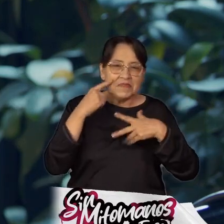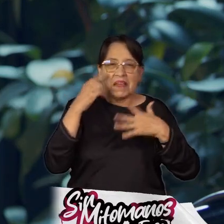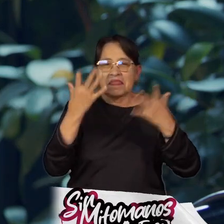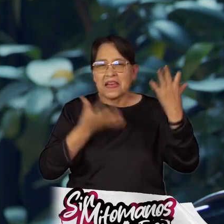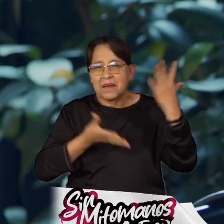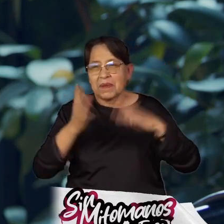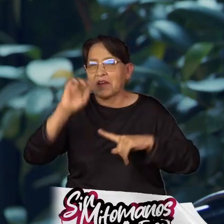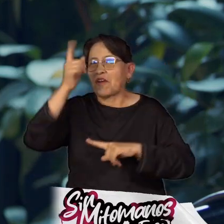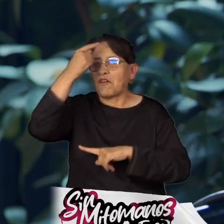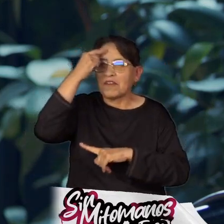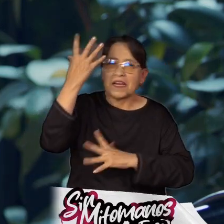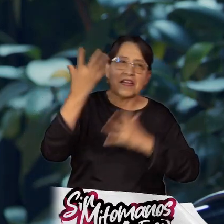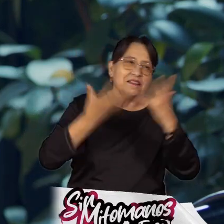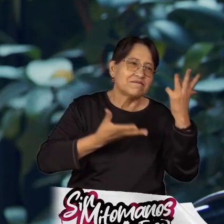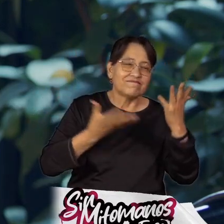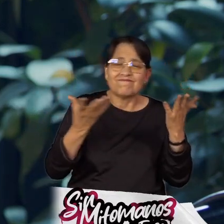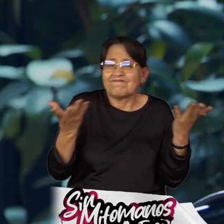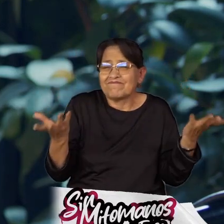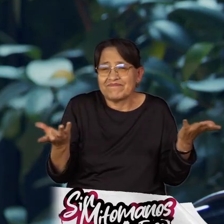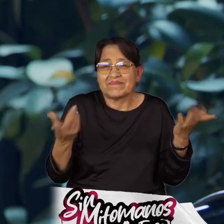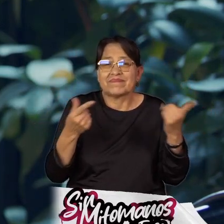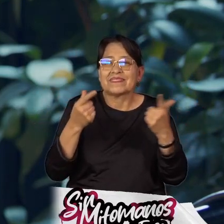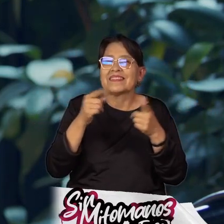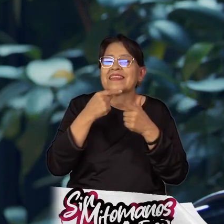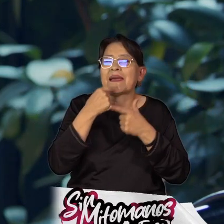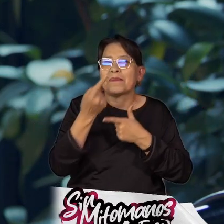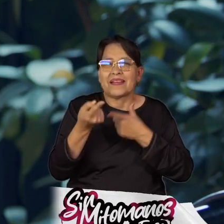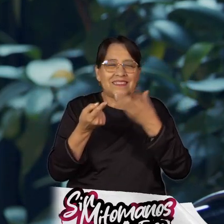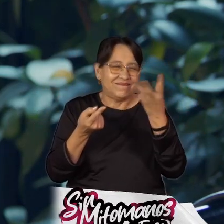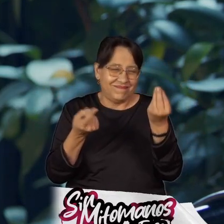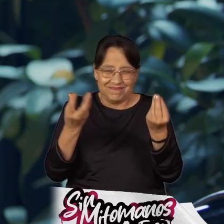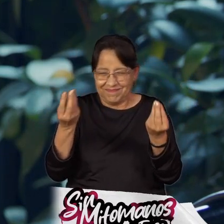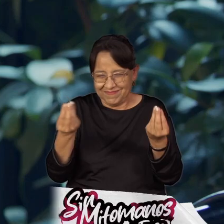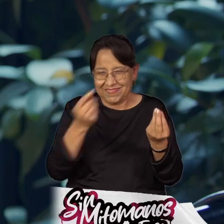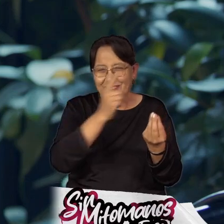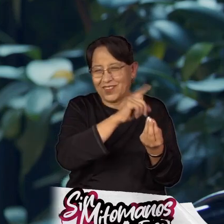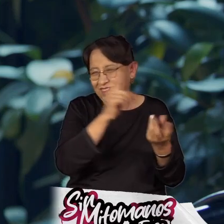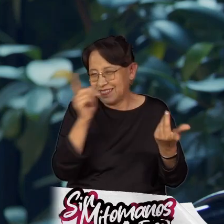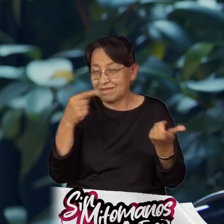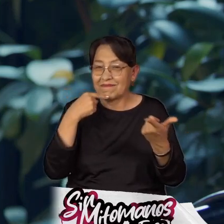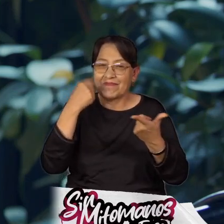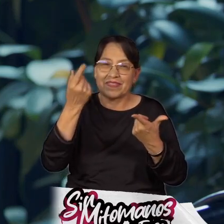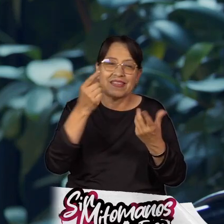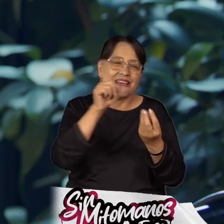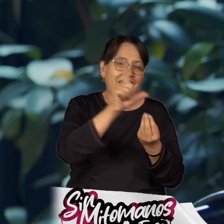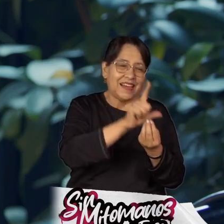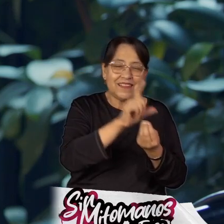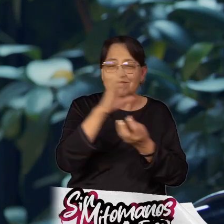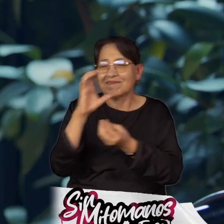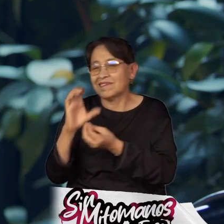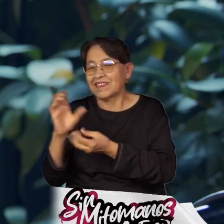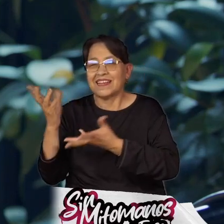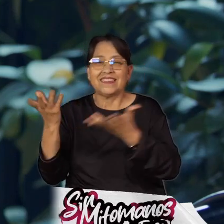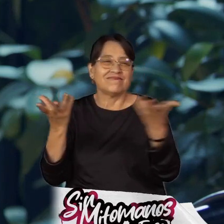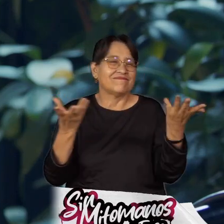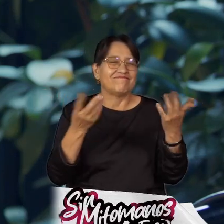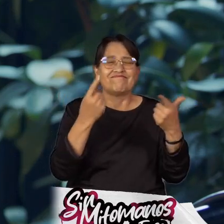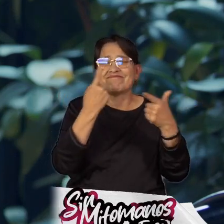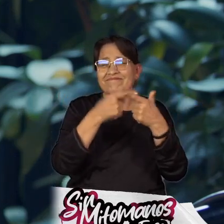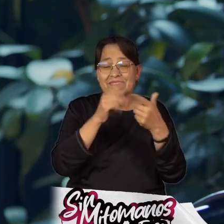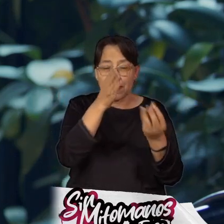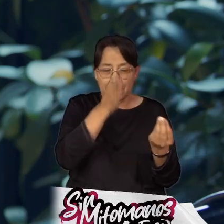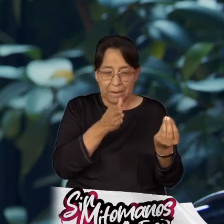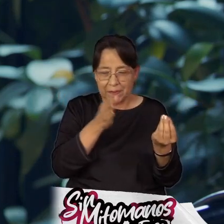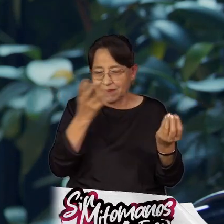en péndulos, en gobiernos, en republicanos contra demócratas, en liberales contra conservadores, en los